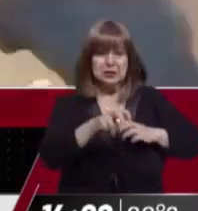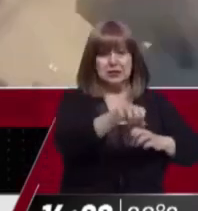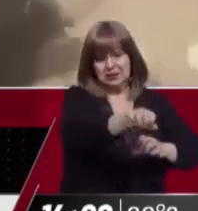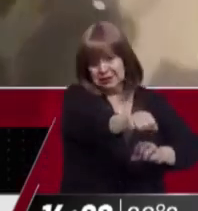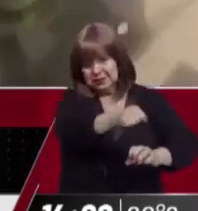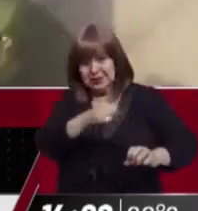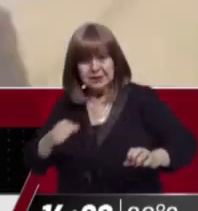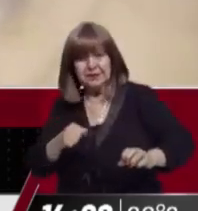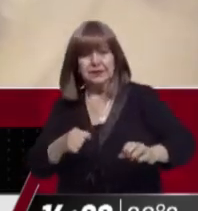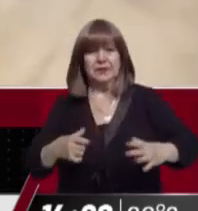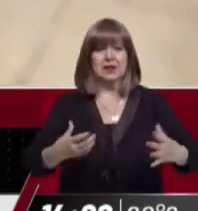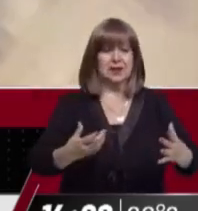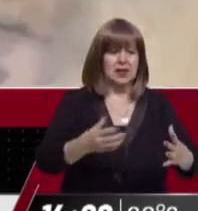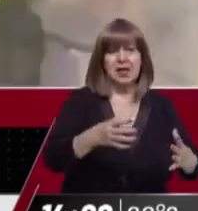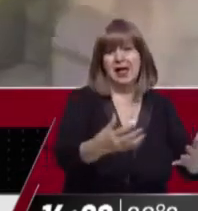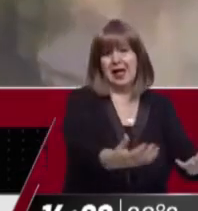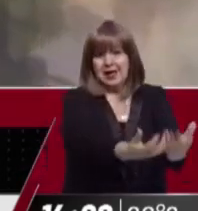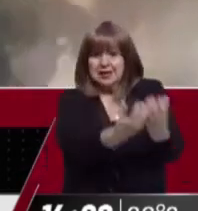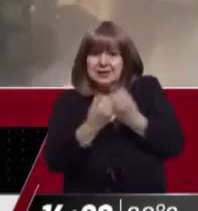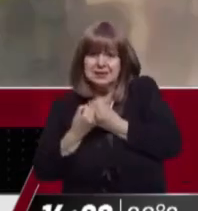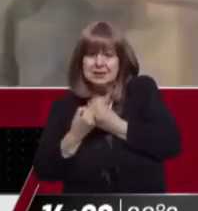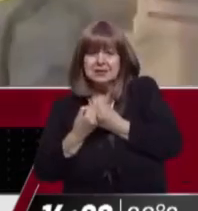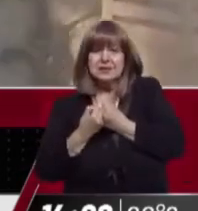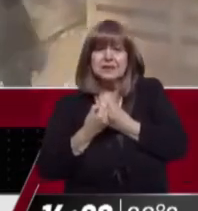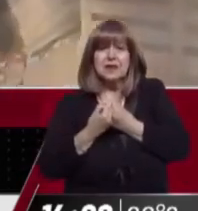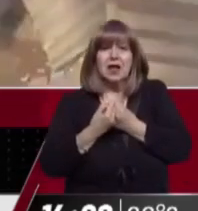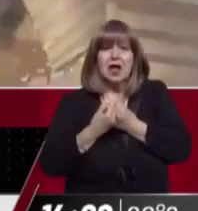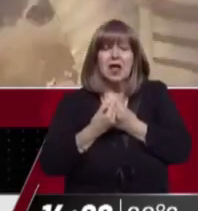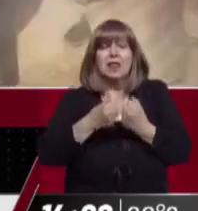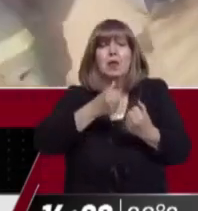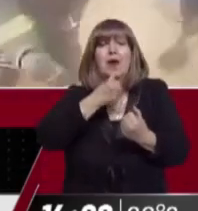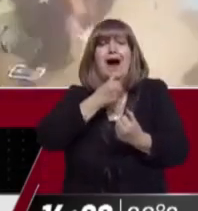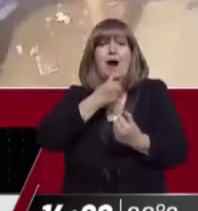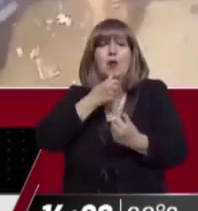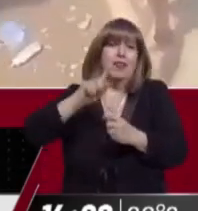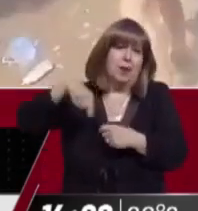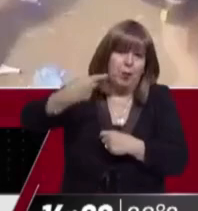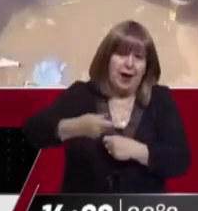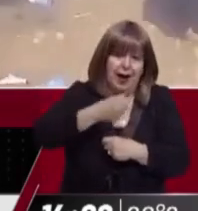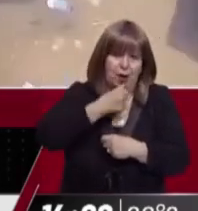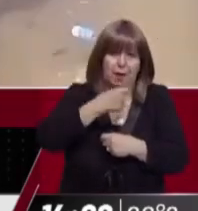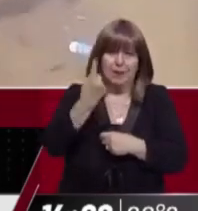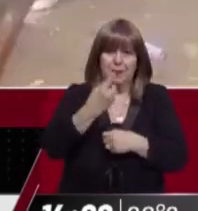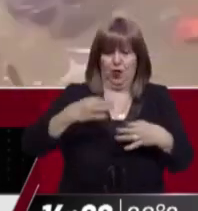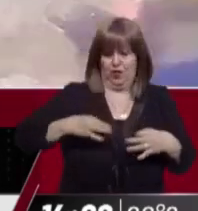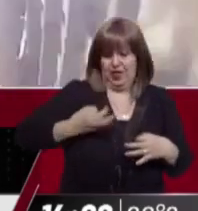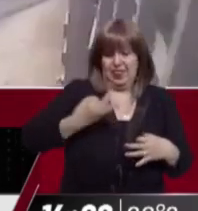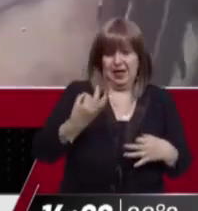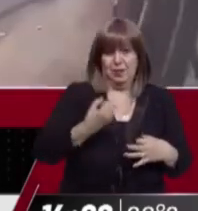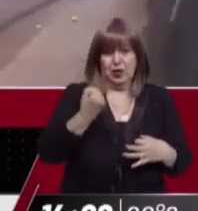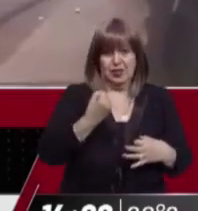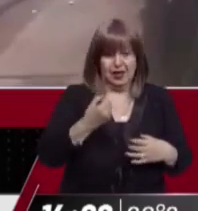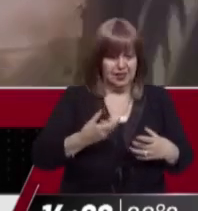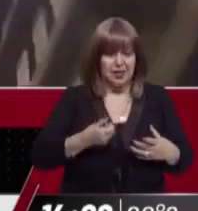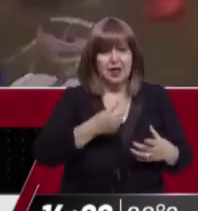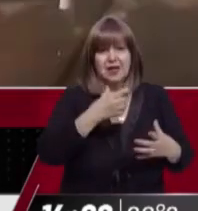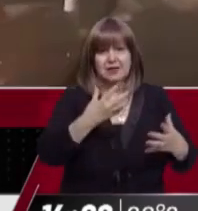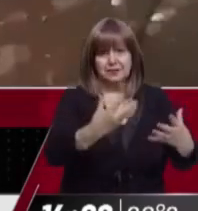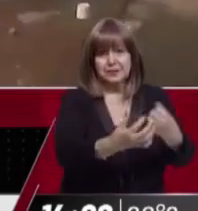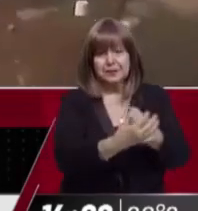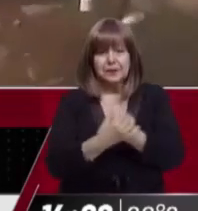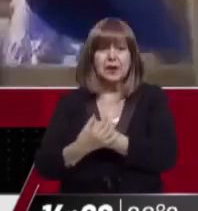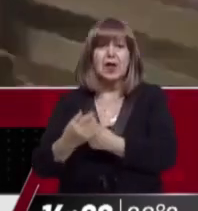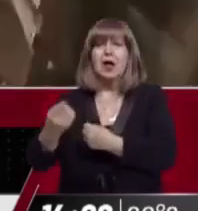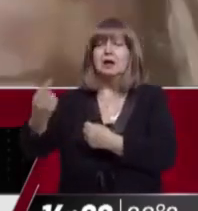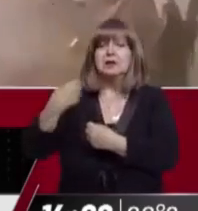agua. Y bueno, ahí es donde se firmó la agresión. Claro. Del personal que yo llevaba a cargo, a mí me ponen